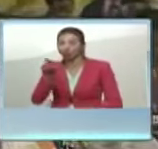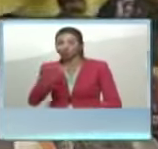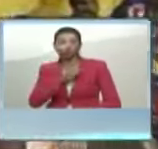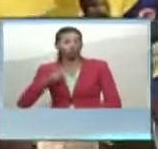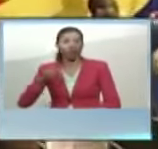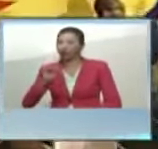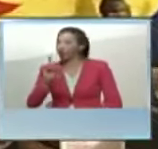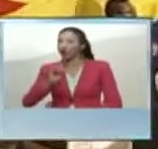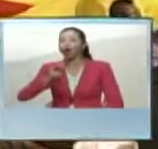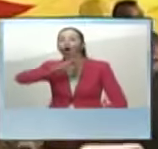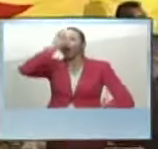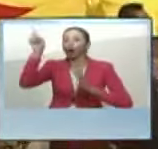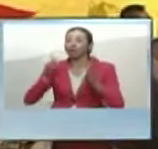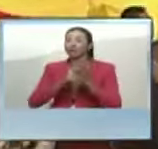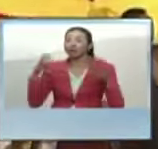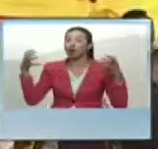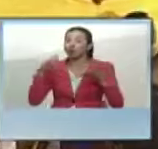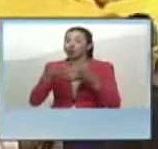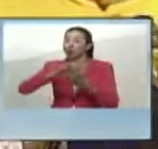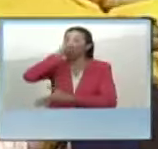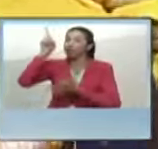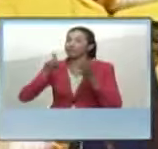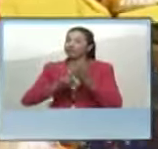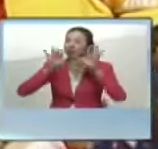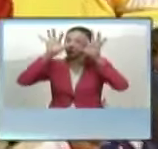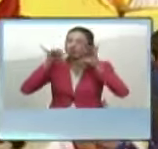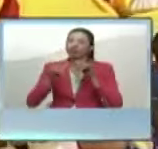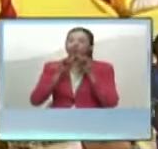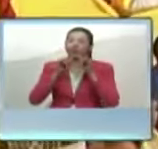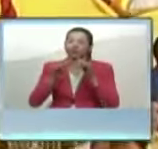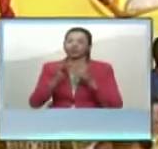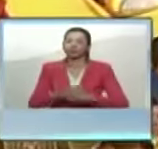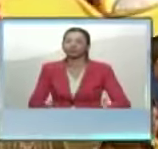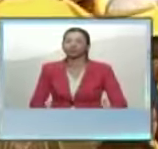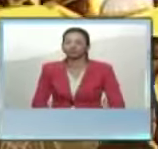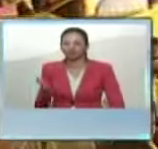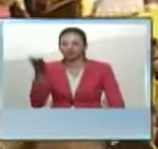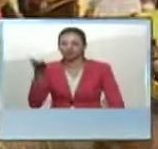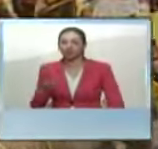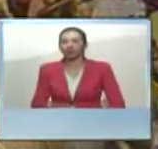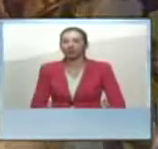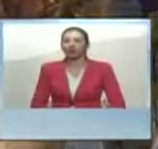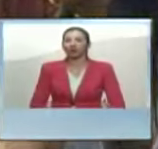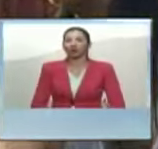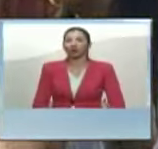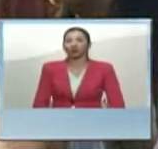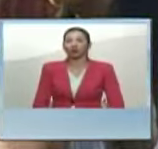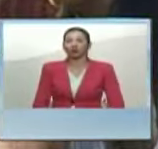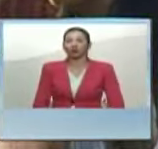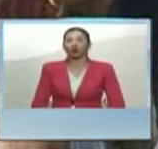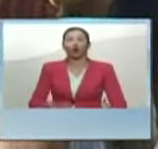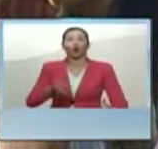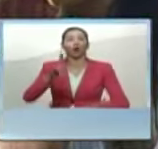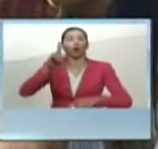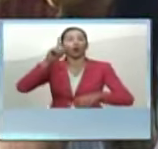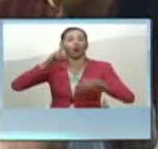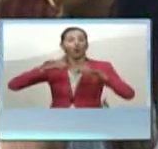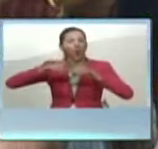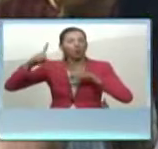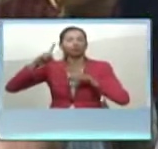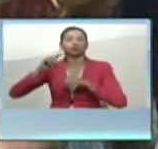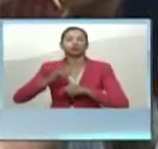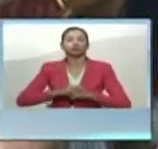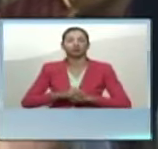el Consejo. Yo entiendo el mensaje ya. Adelante. Hay otras cosas que vemos y que tienen que ver con las